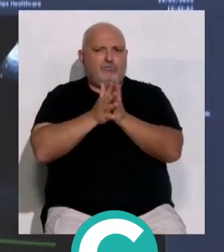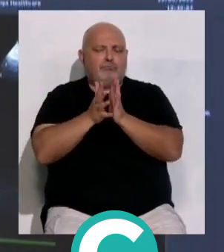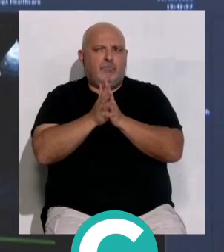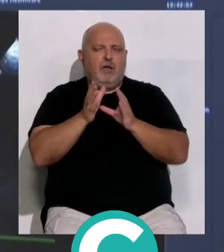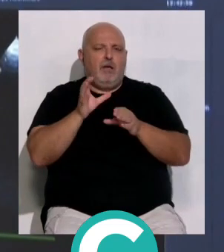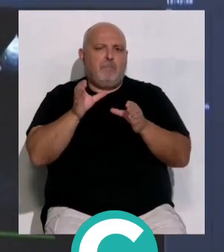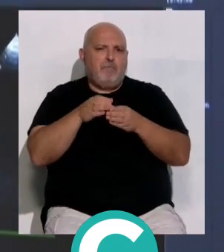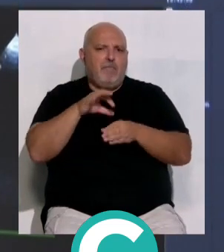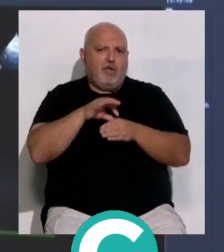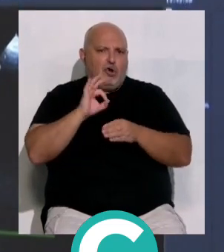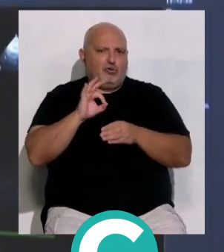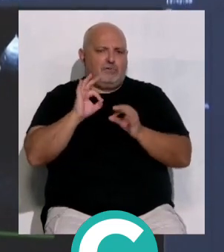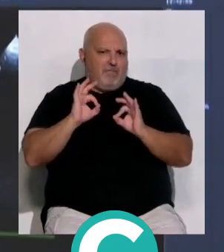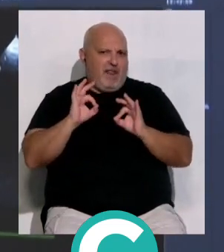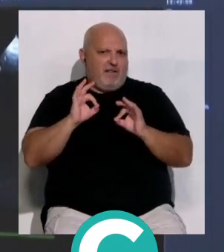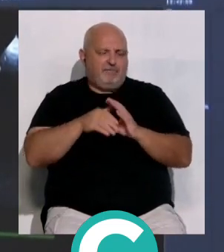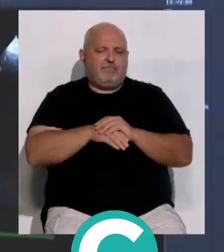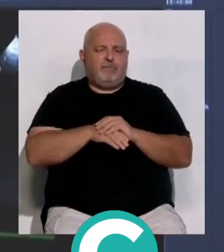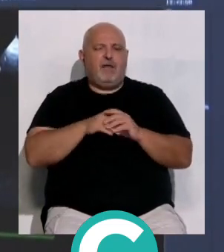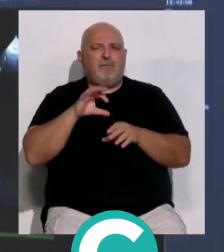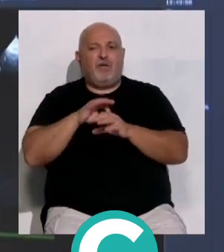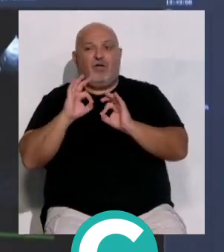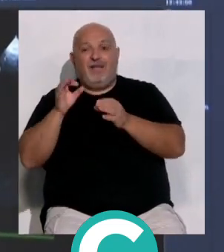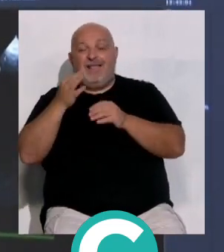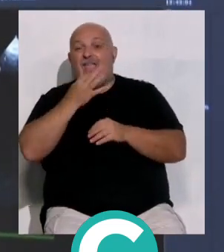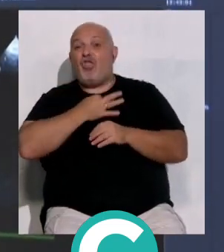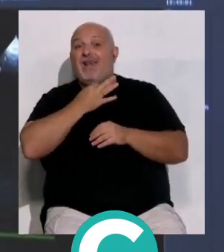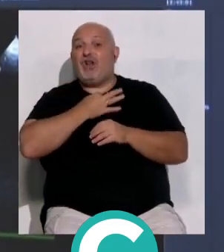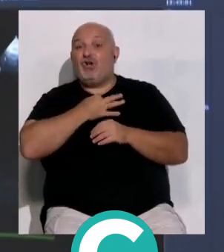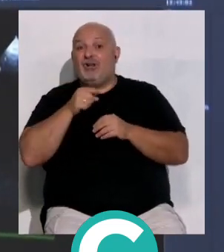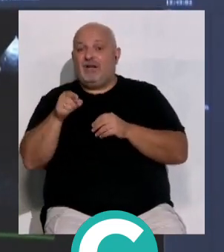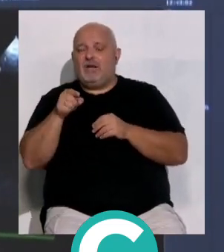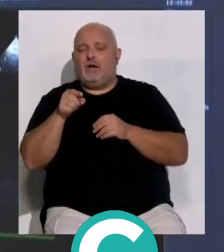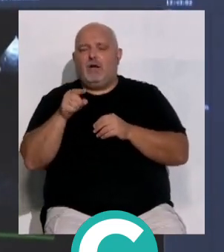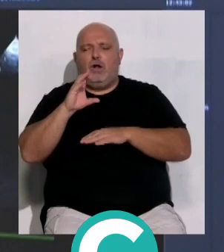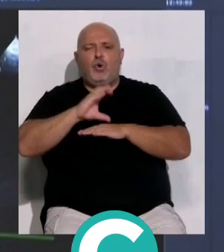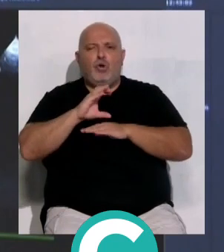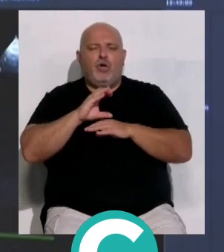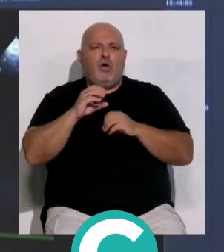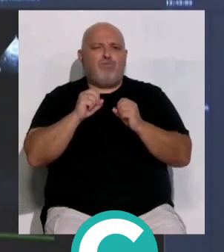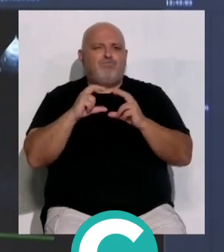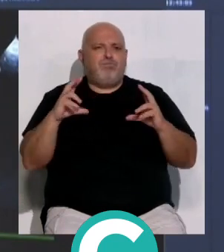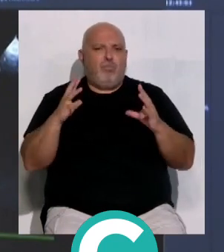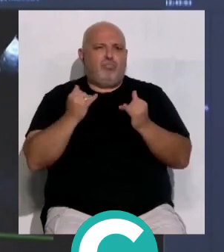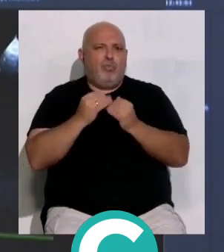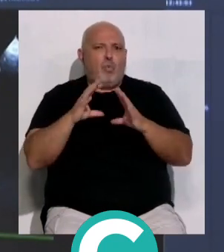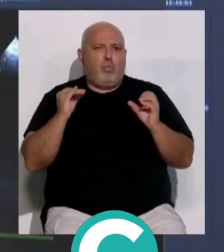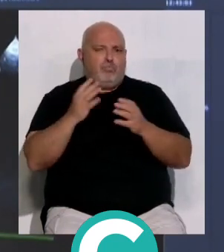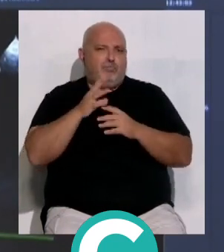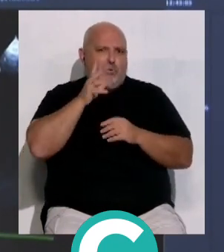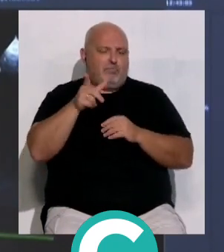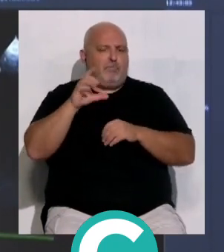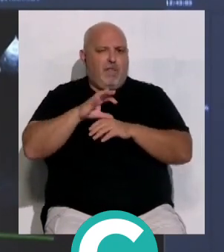con médicos psiquiatras, y también tenemos médicos endocrinos que apoyan en lo que es la consulta de obesidad y de trastorno de la